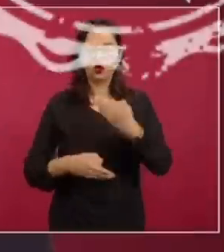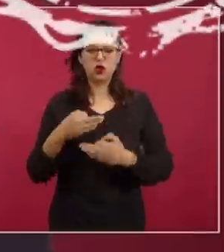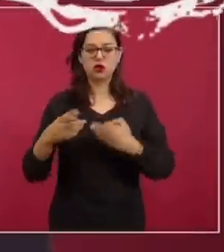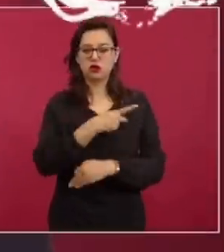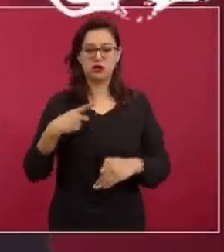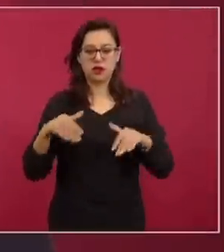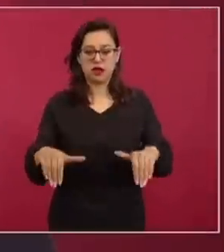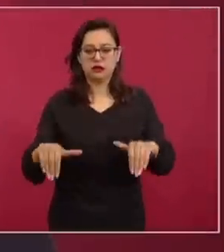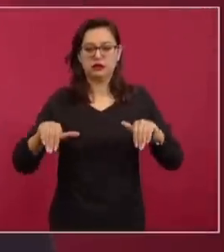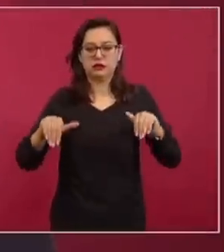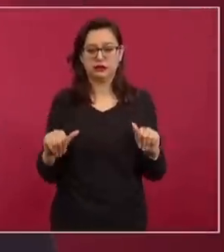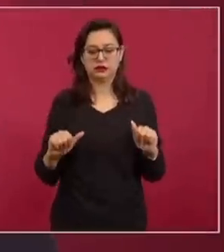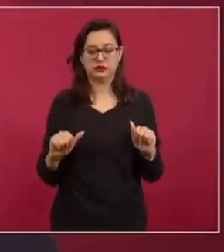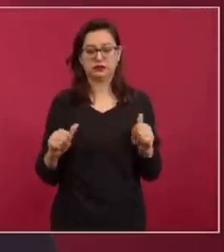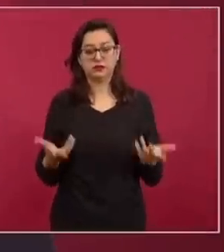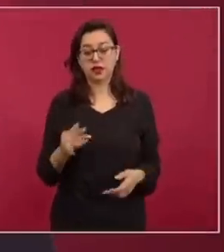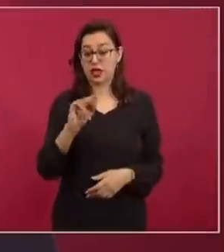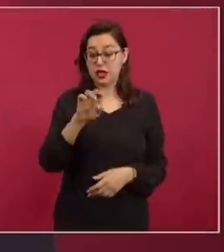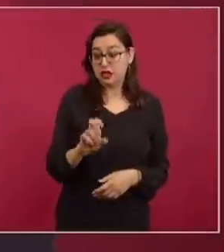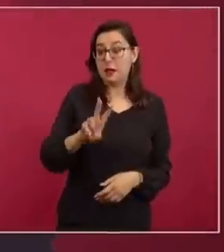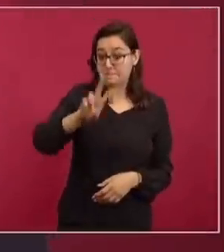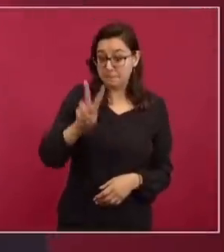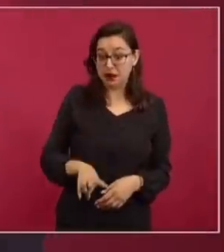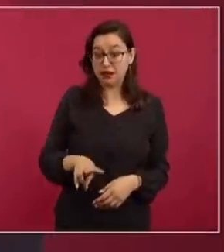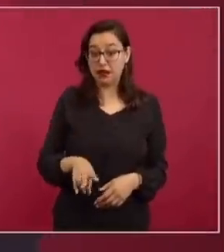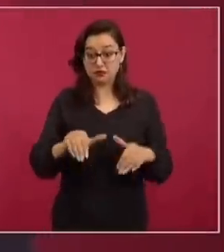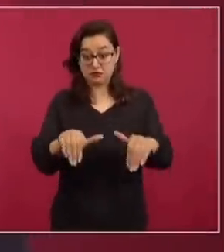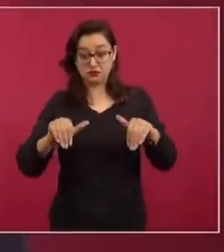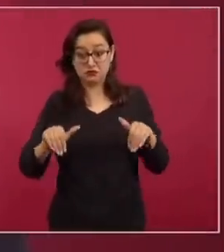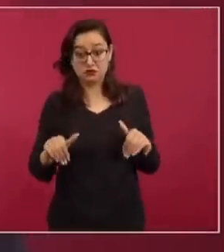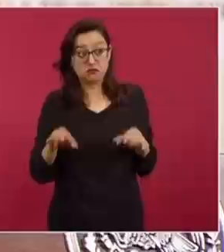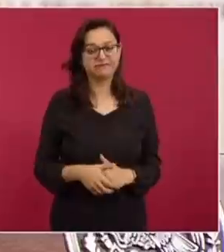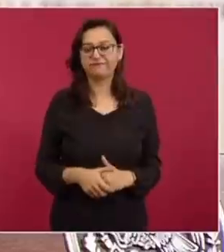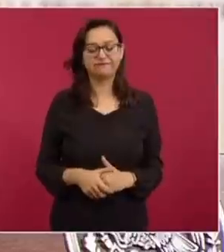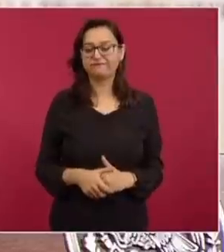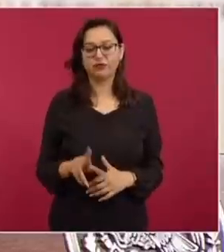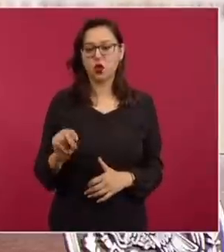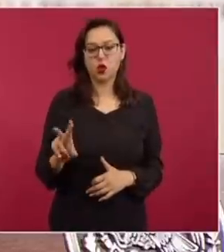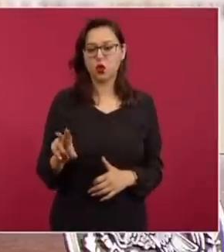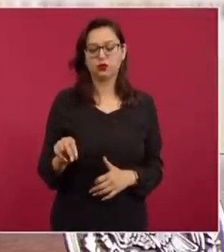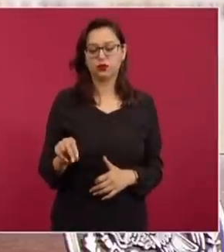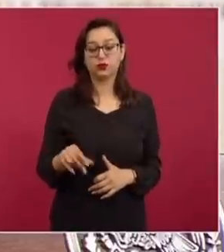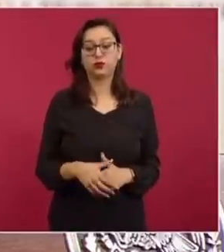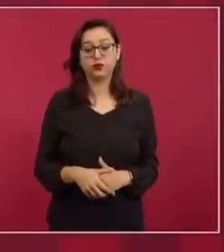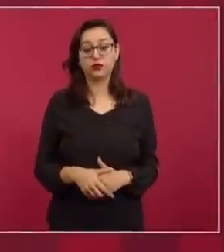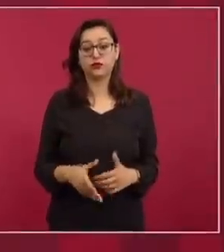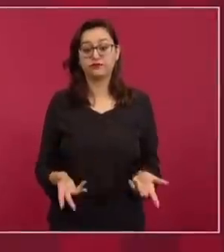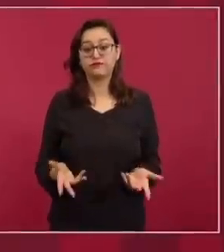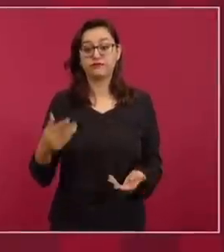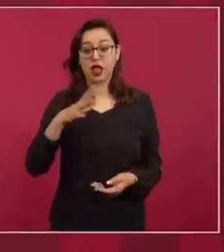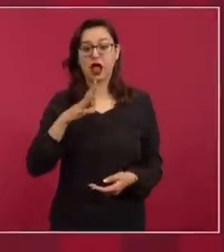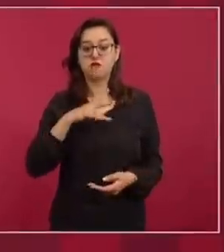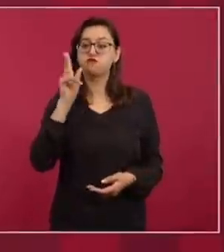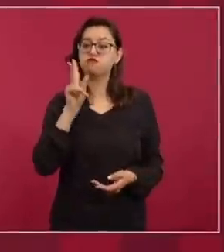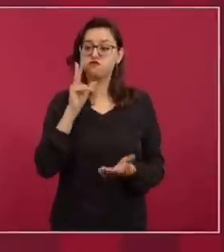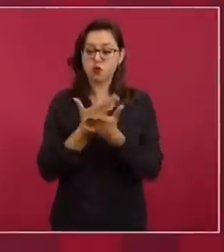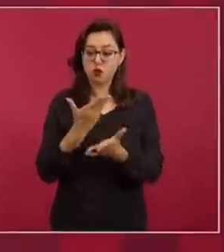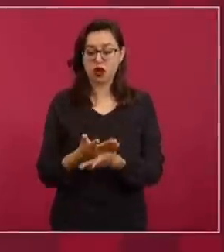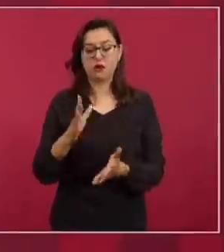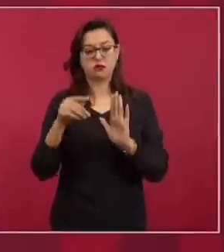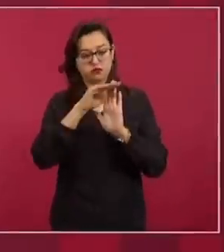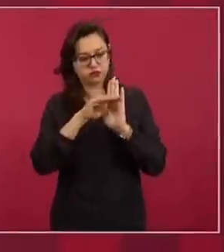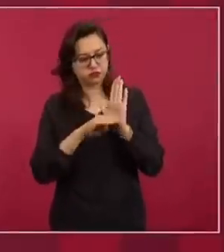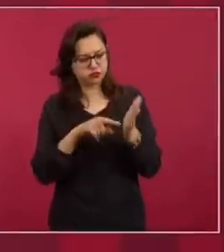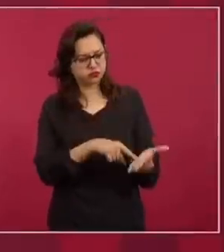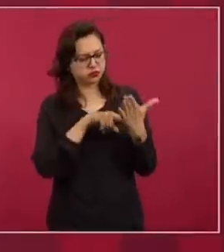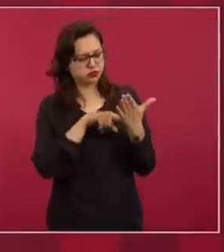porque el INE, el juez, no ha actuado con rectitud. Yo les diría que hay elementos, hay pruebas de que